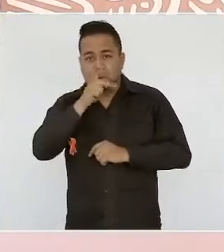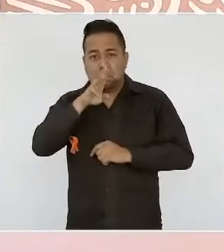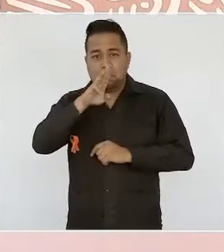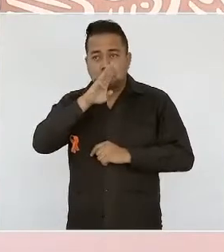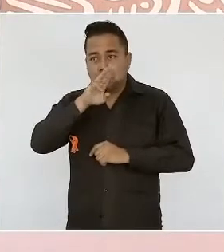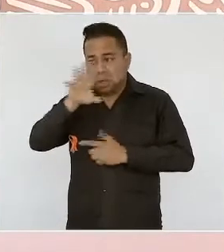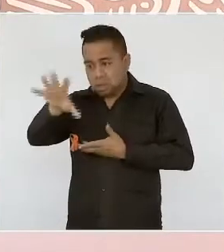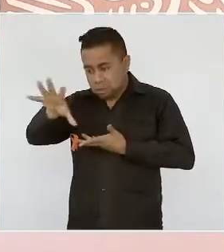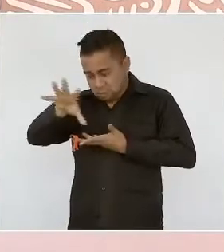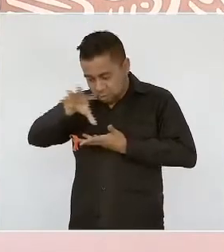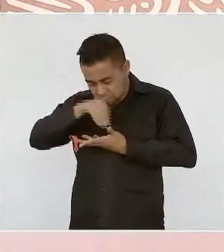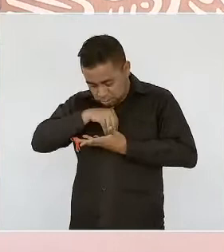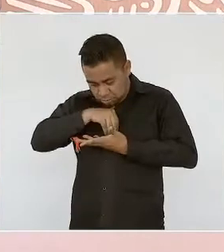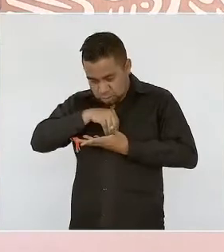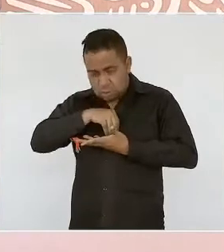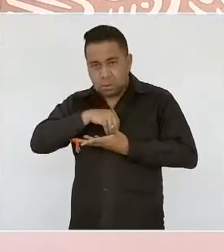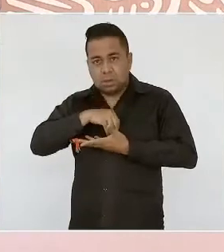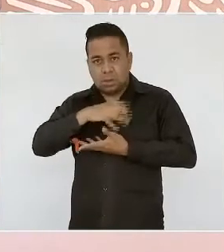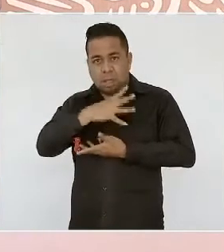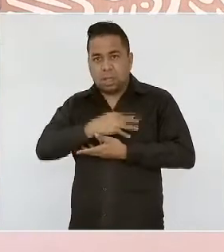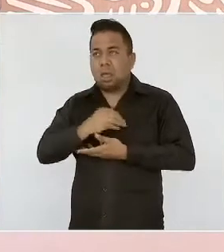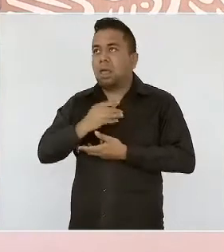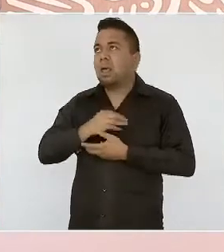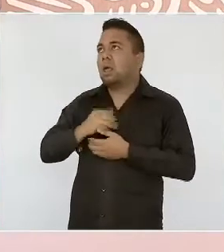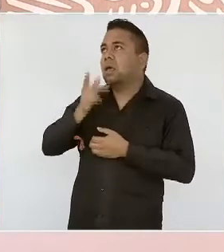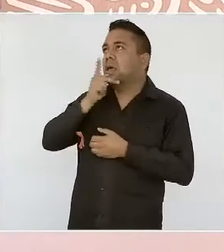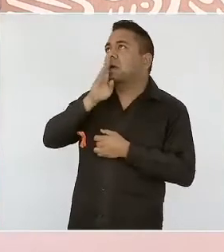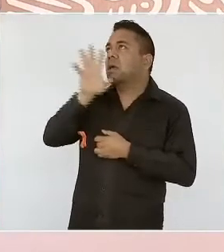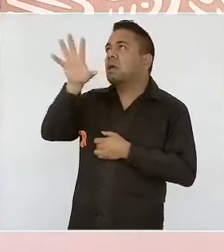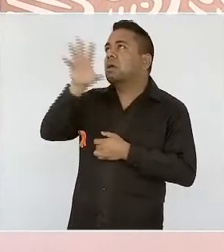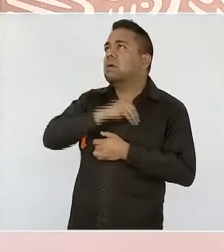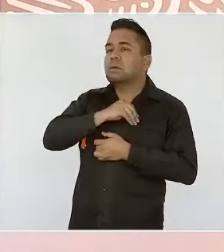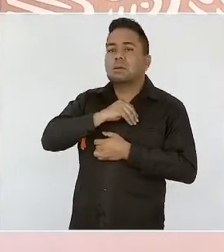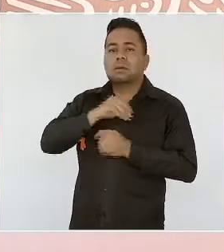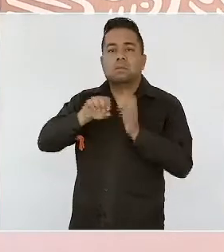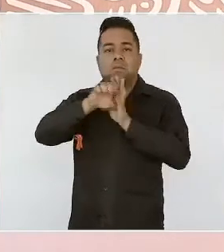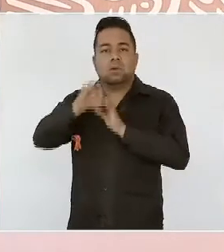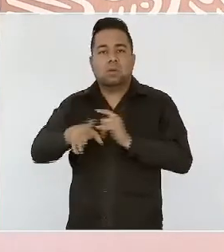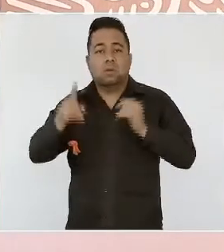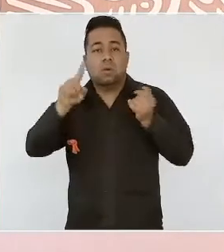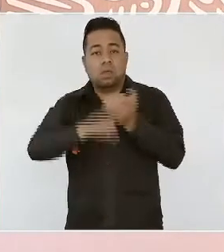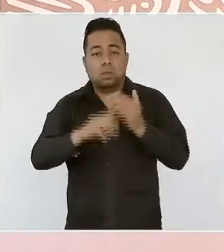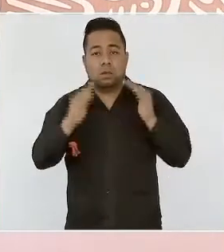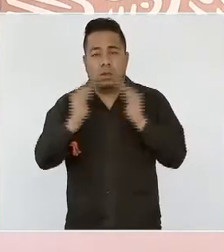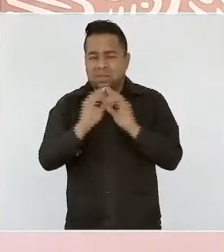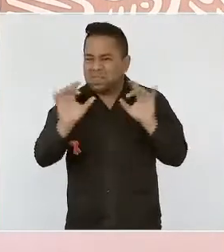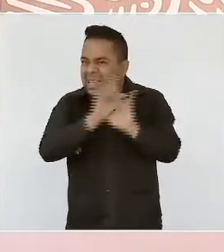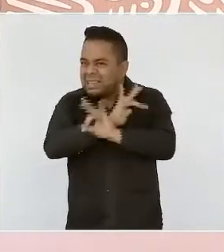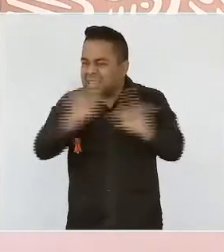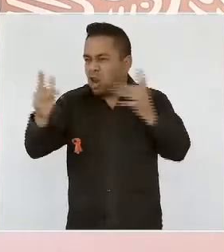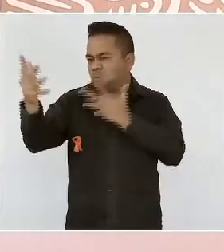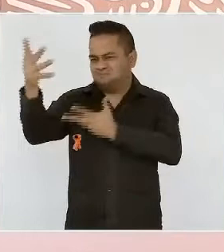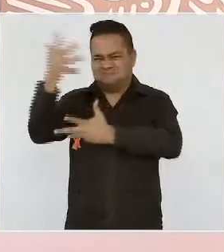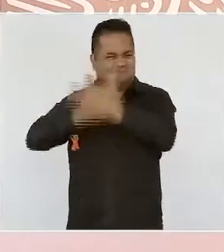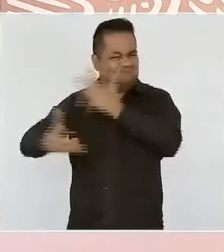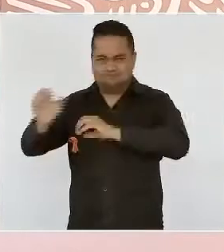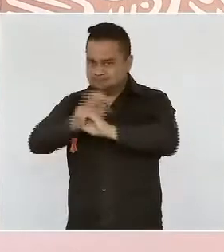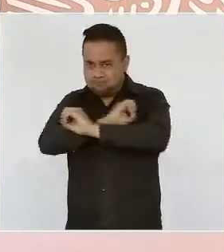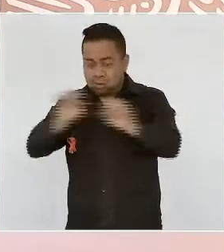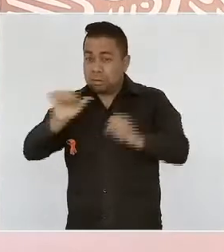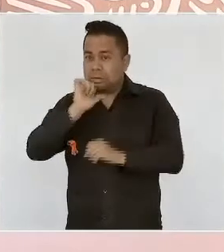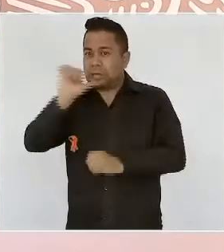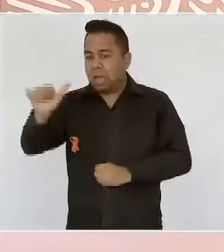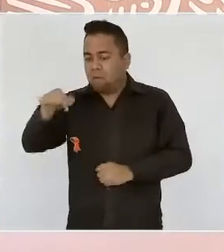de imitación para sus hijos, y una casa libre de violencia será también propicia para